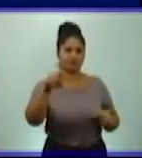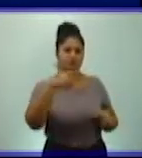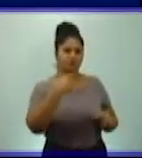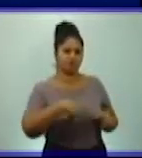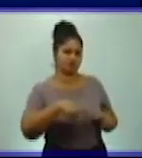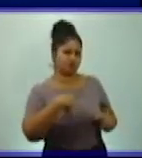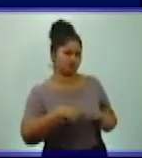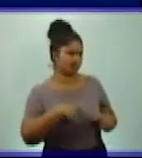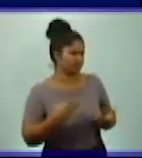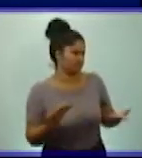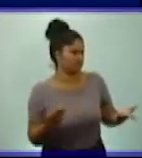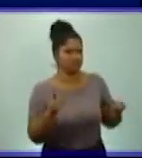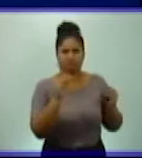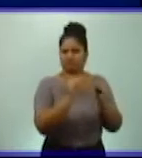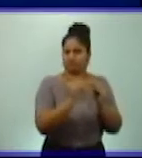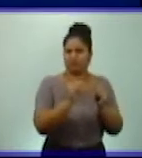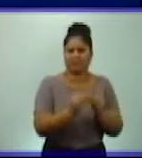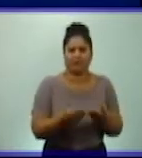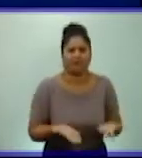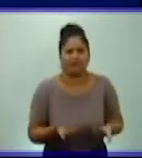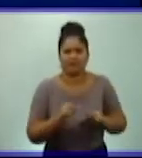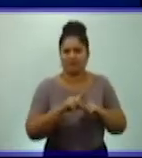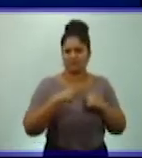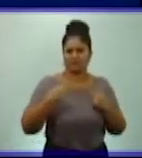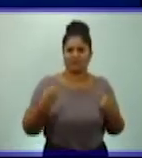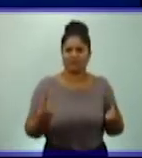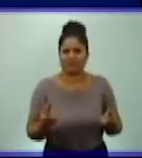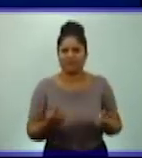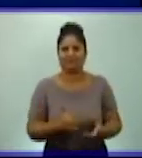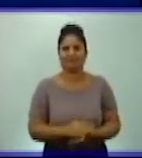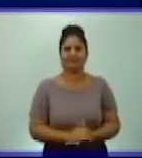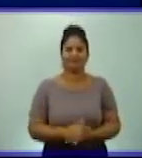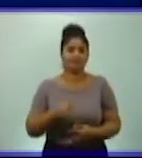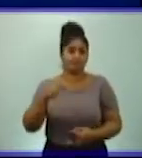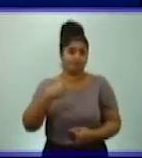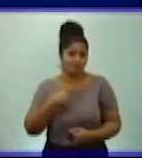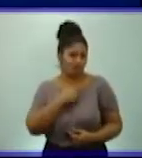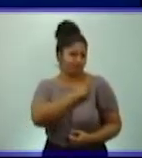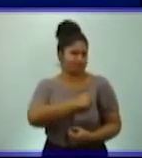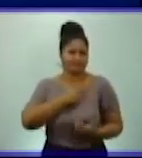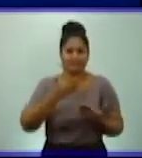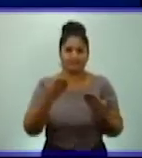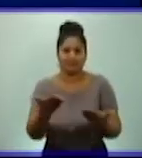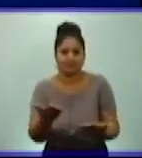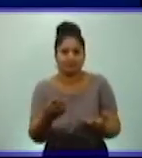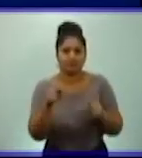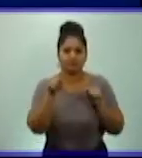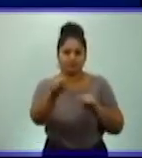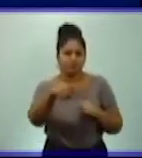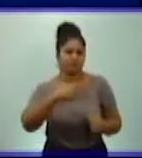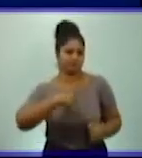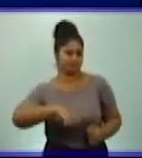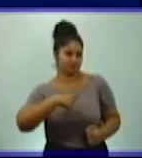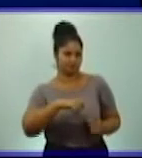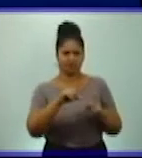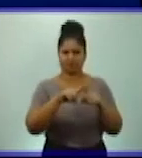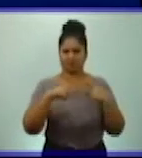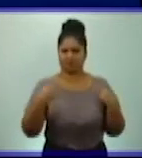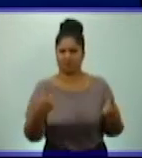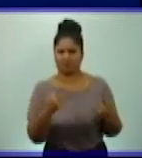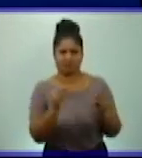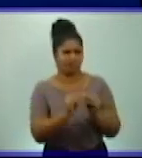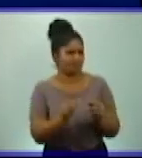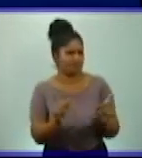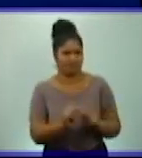quietud contraste. ¿Con qué vocablo comienza este terceto?